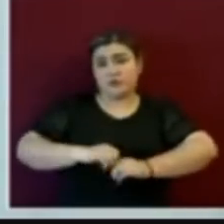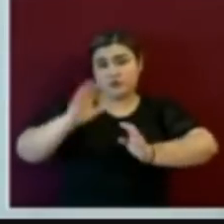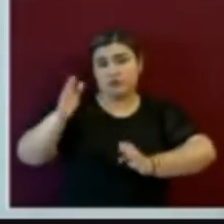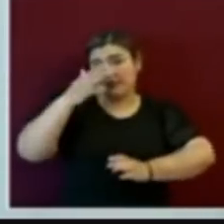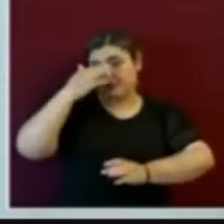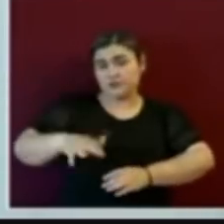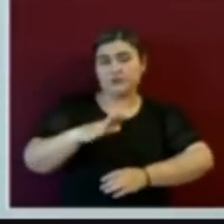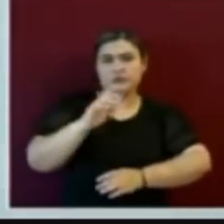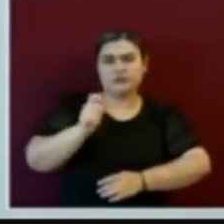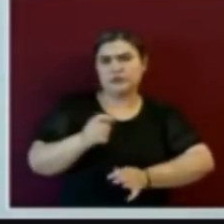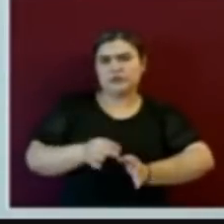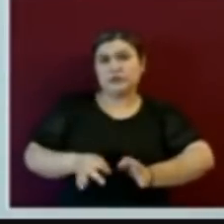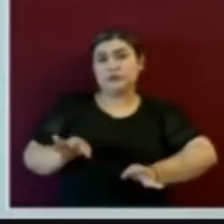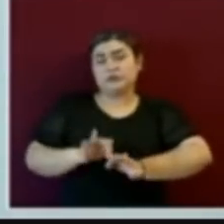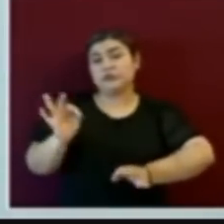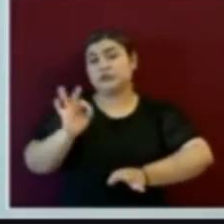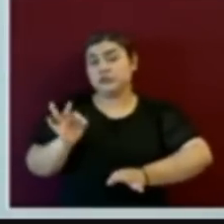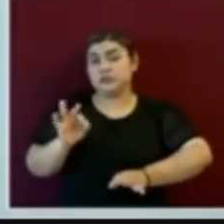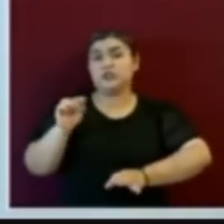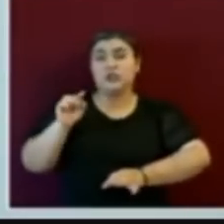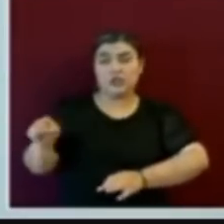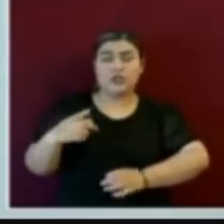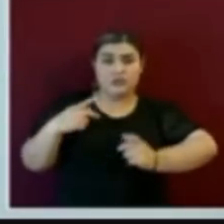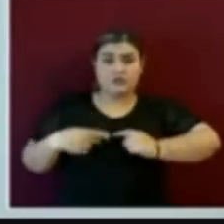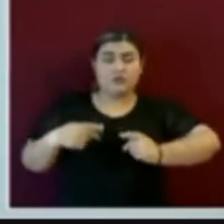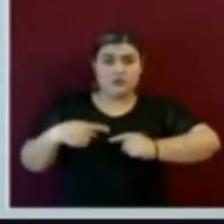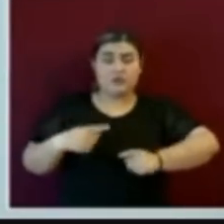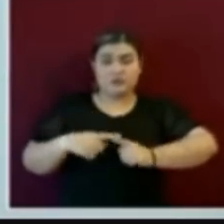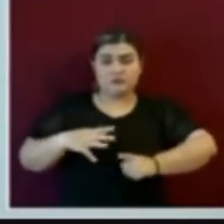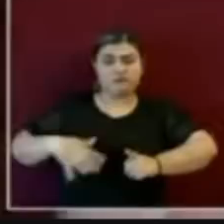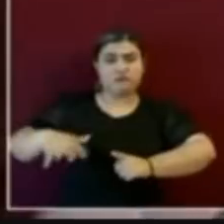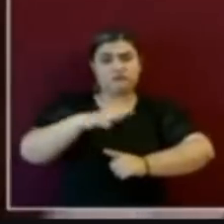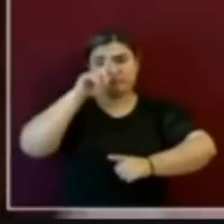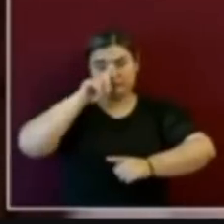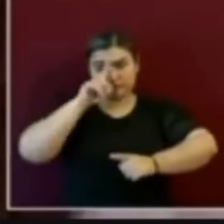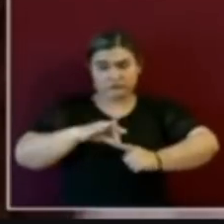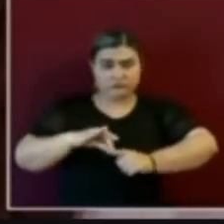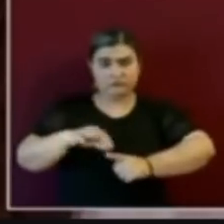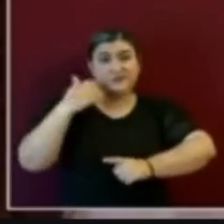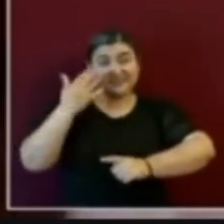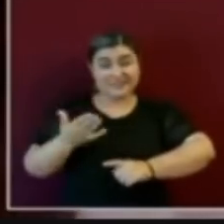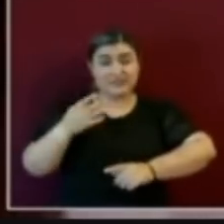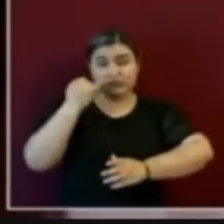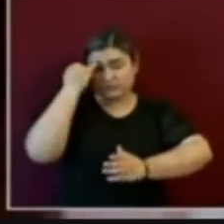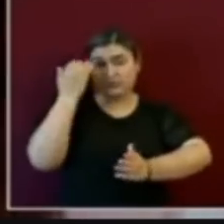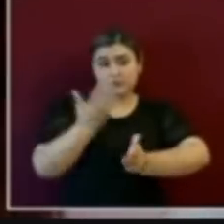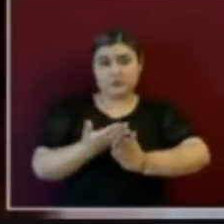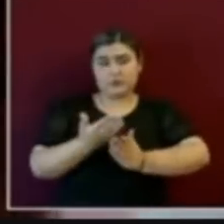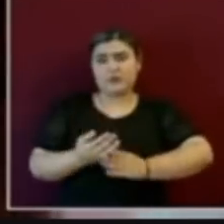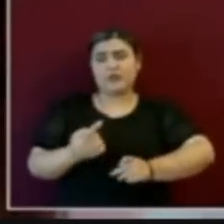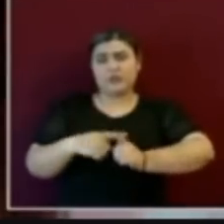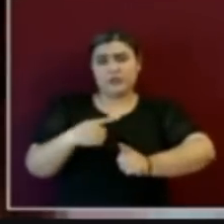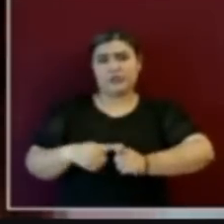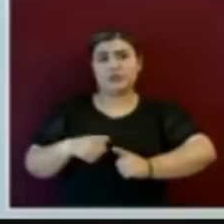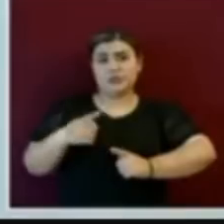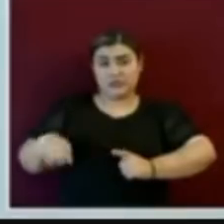obviamente altamente probable que el Consejo proponga que quien apruebe, que